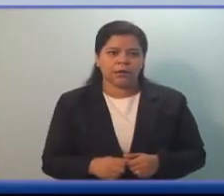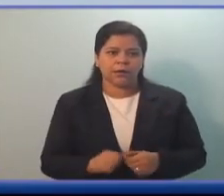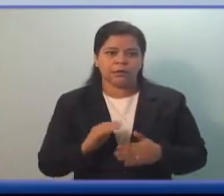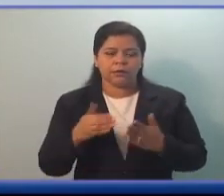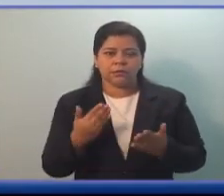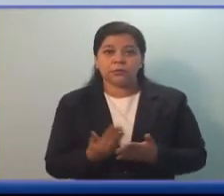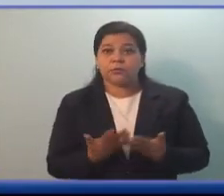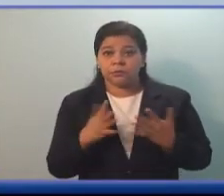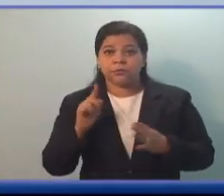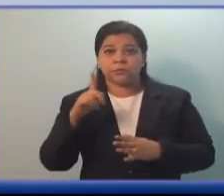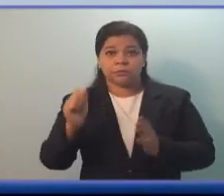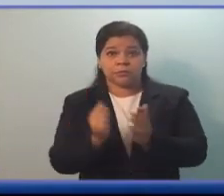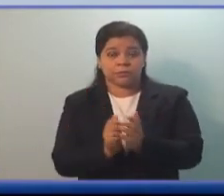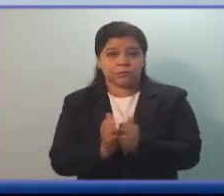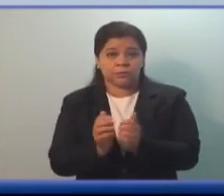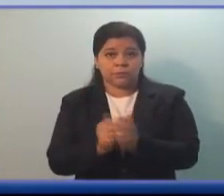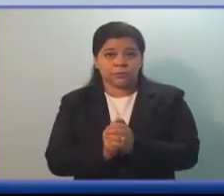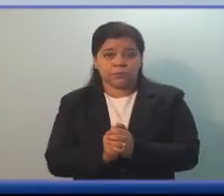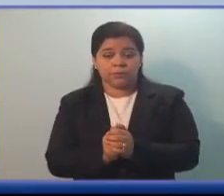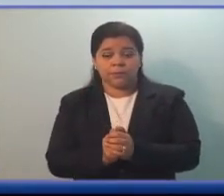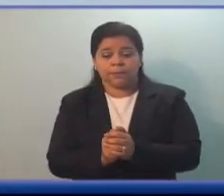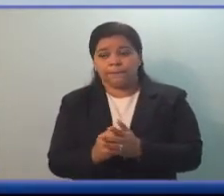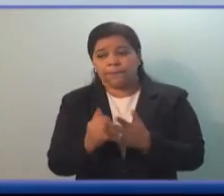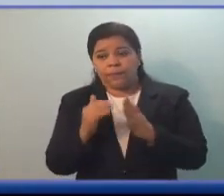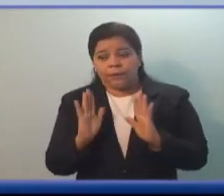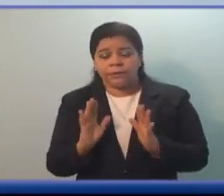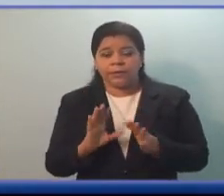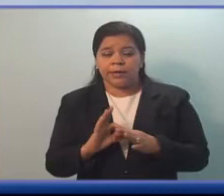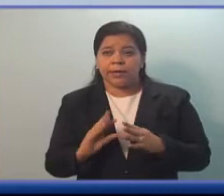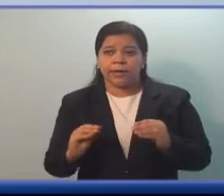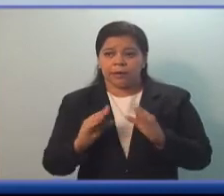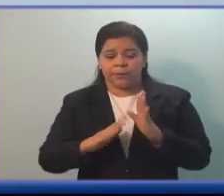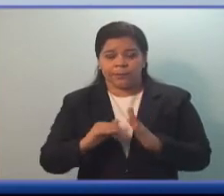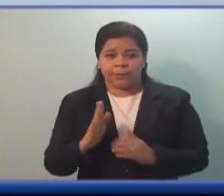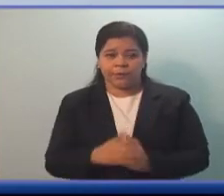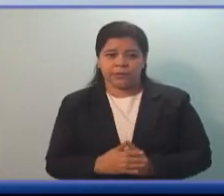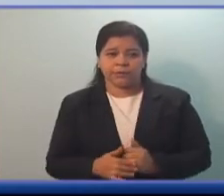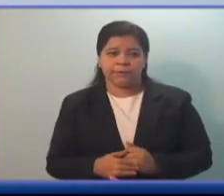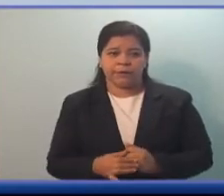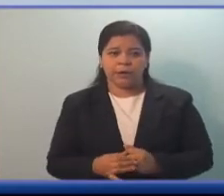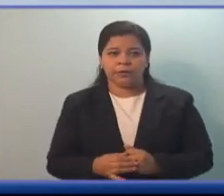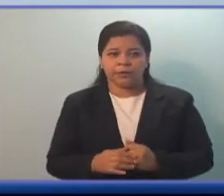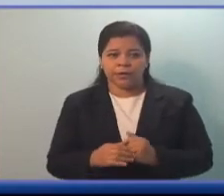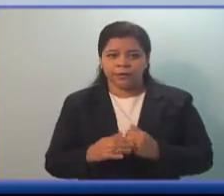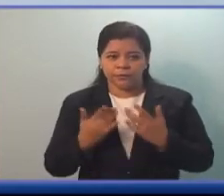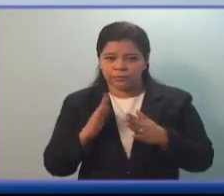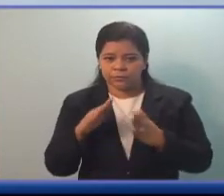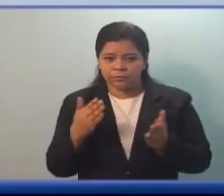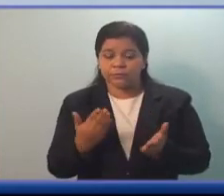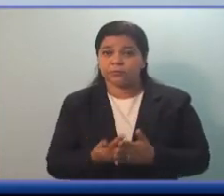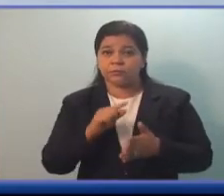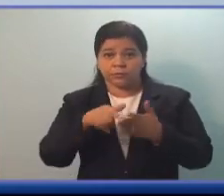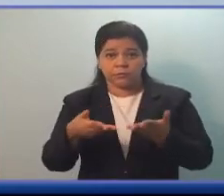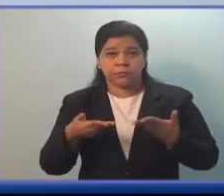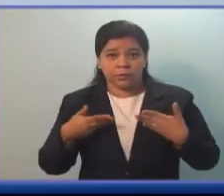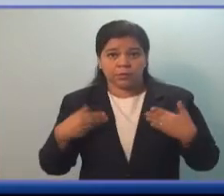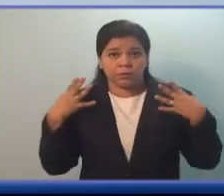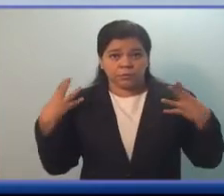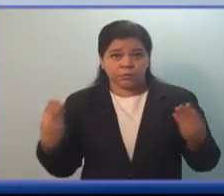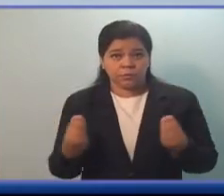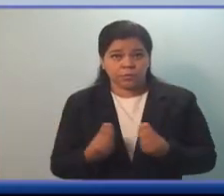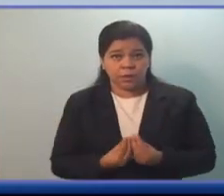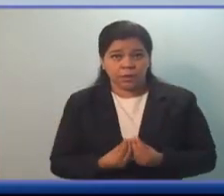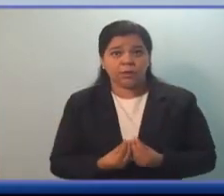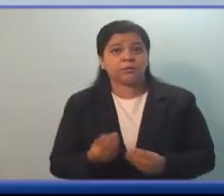problema de, si usted quiere, de cumplimiento de los derechos. Porque los derechos sociales, y así